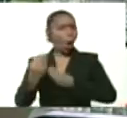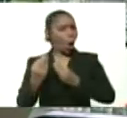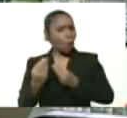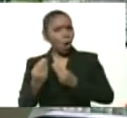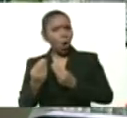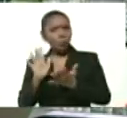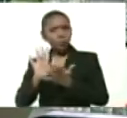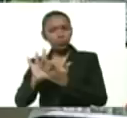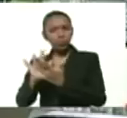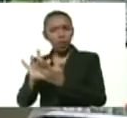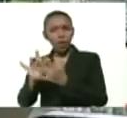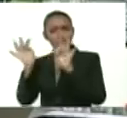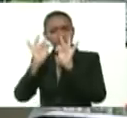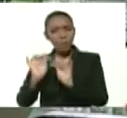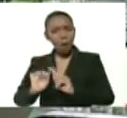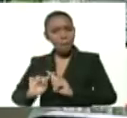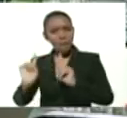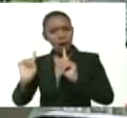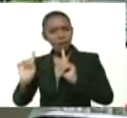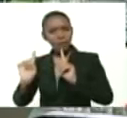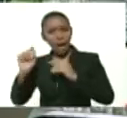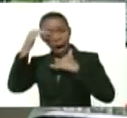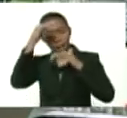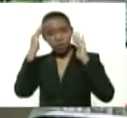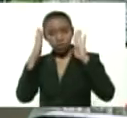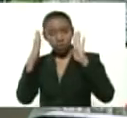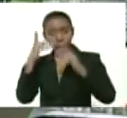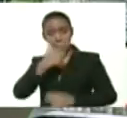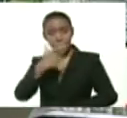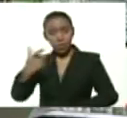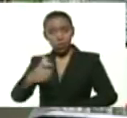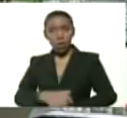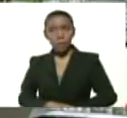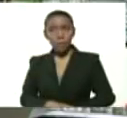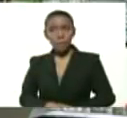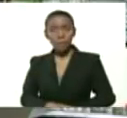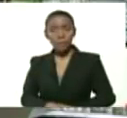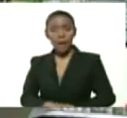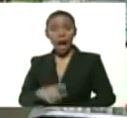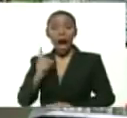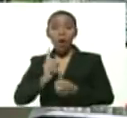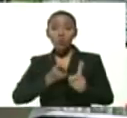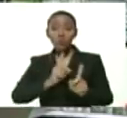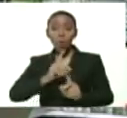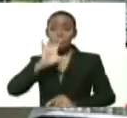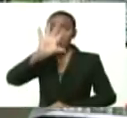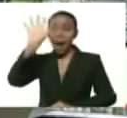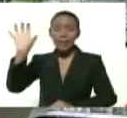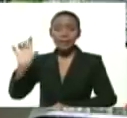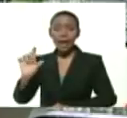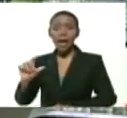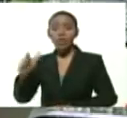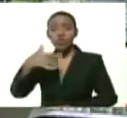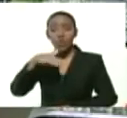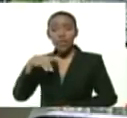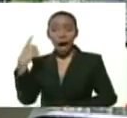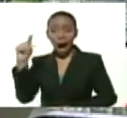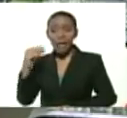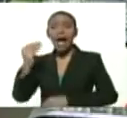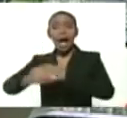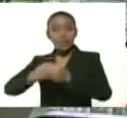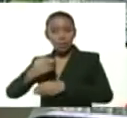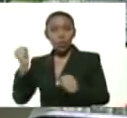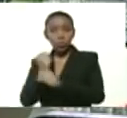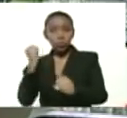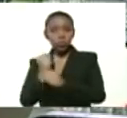contrastan modelos distintos de atender a las personas? Hay países donde ya se está haciendo y